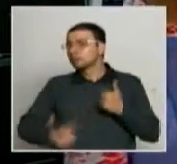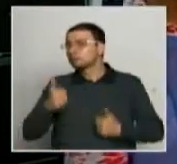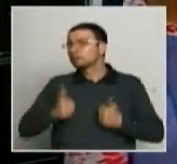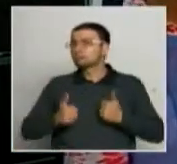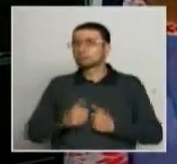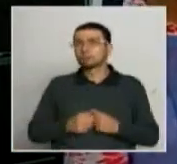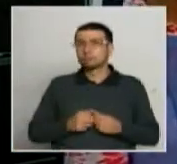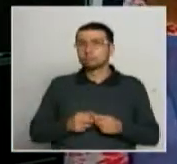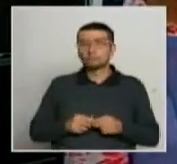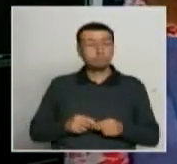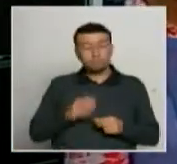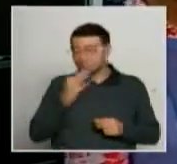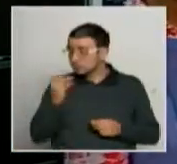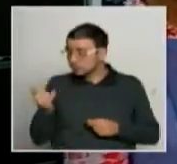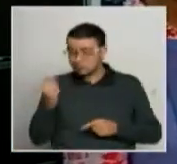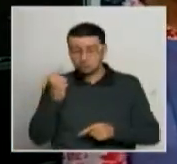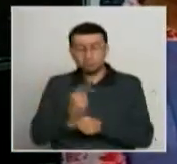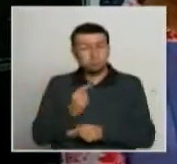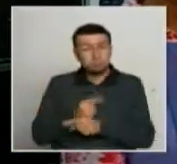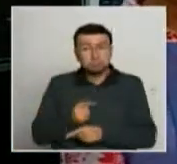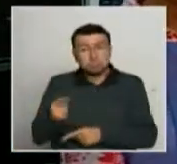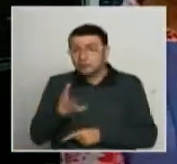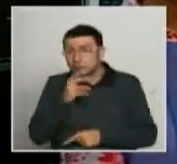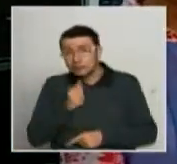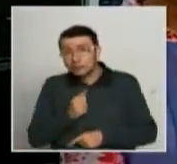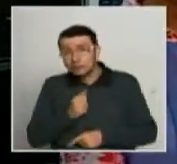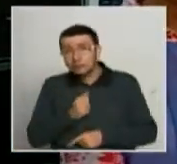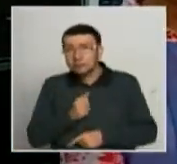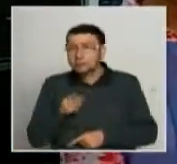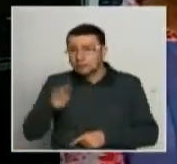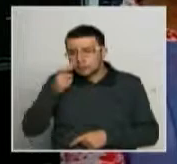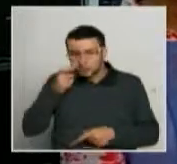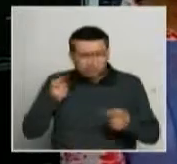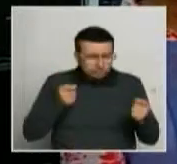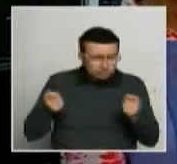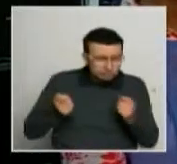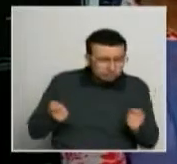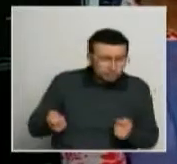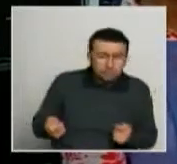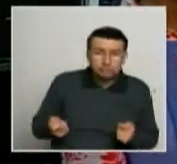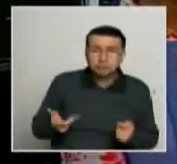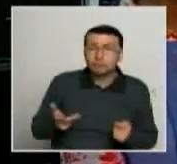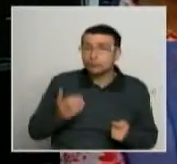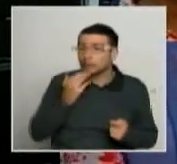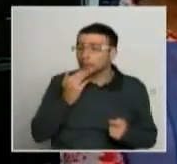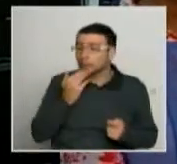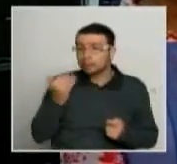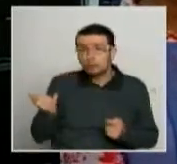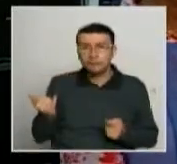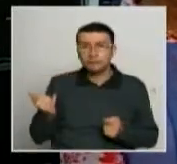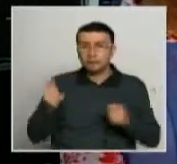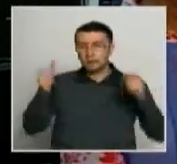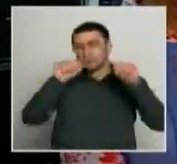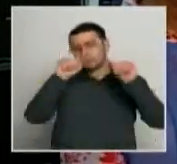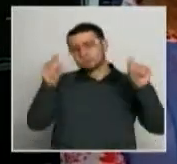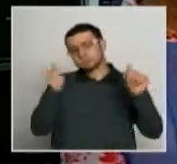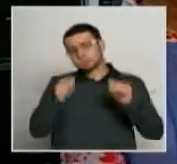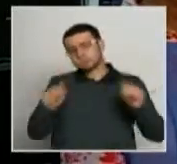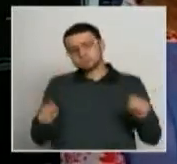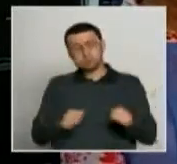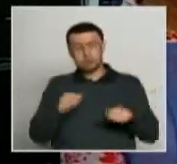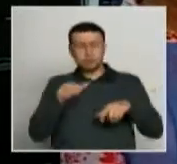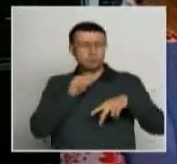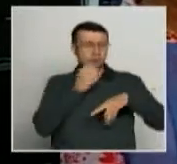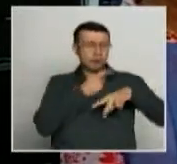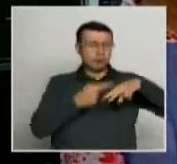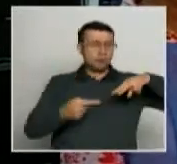Sin este método diagnóstico, hacer un tratamiento, entre comillas, estético, se convierte en un